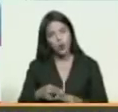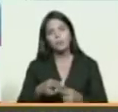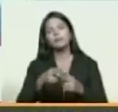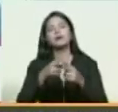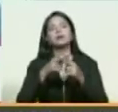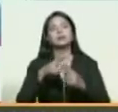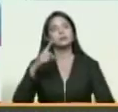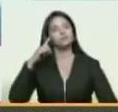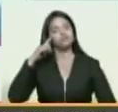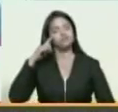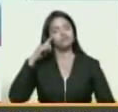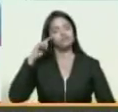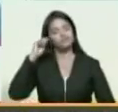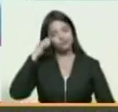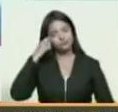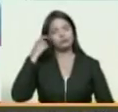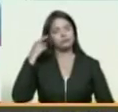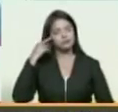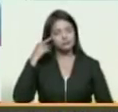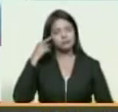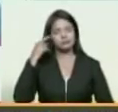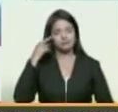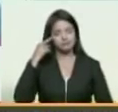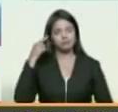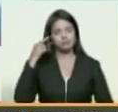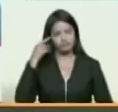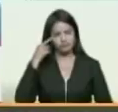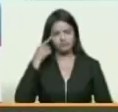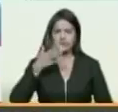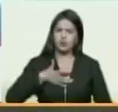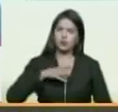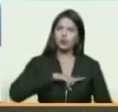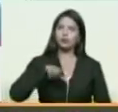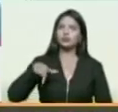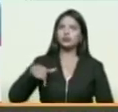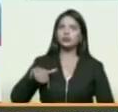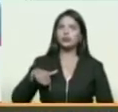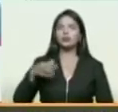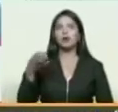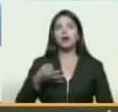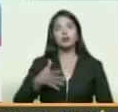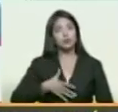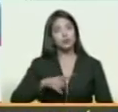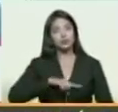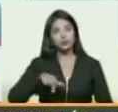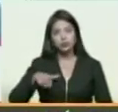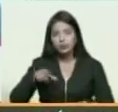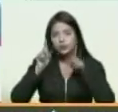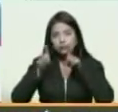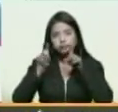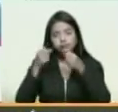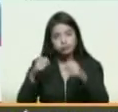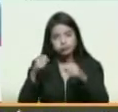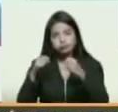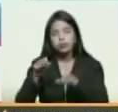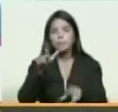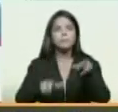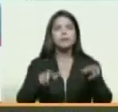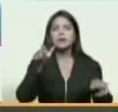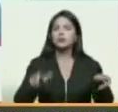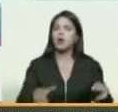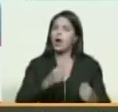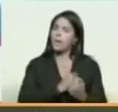la reflexión. ¿Será que si estamos nosotros, será que estamos nosotros educando ciudadanos con un